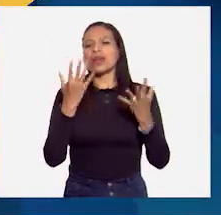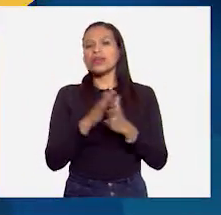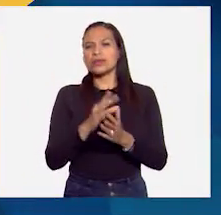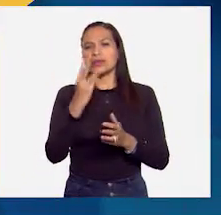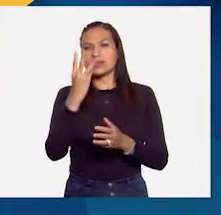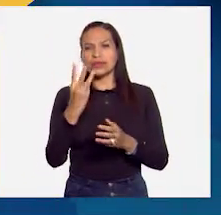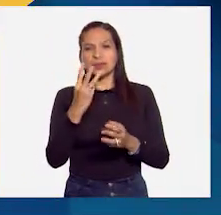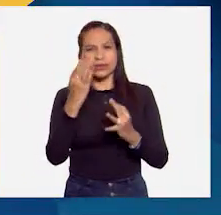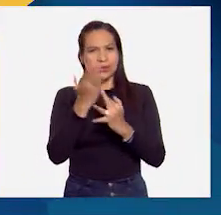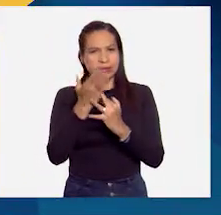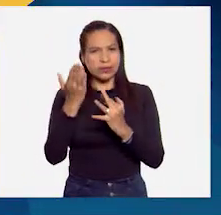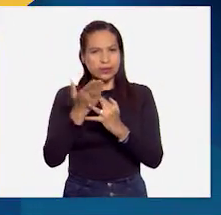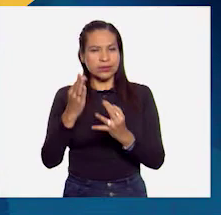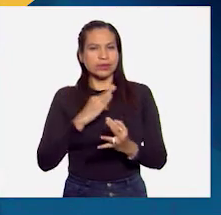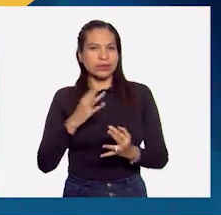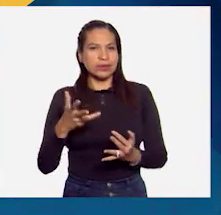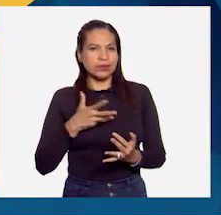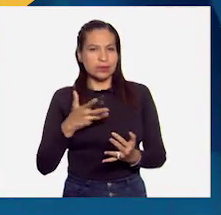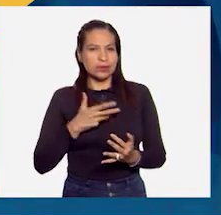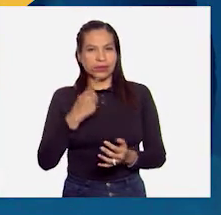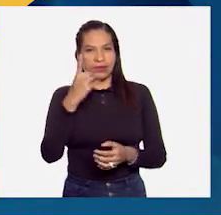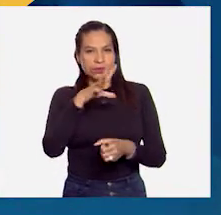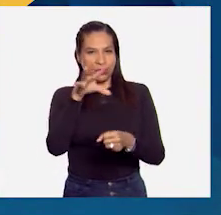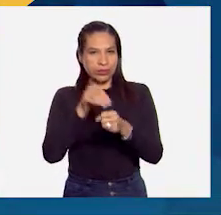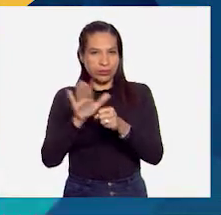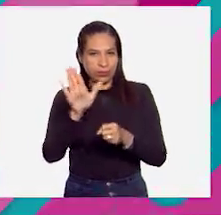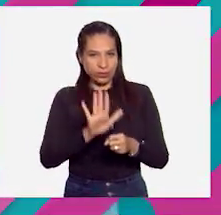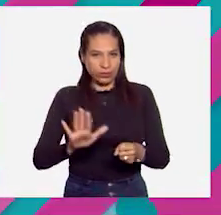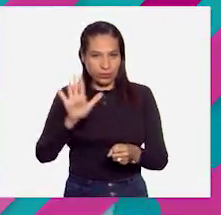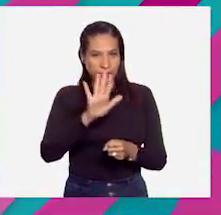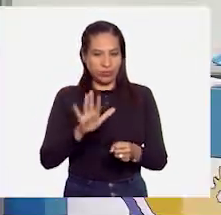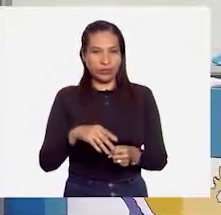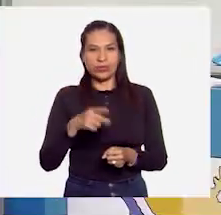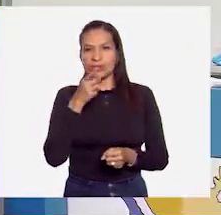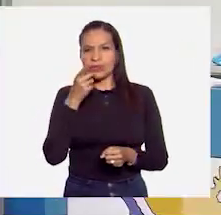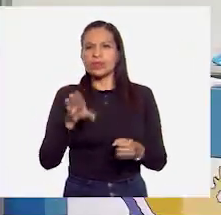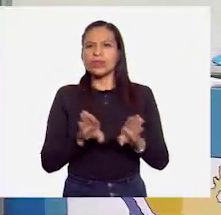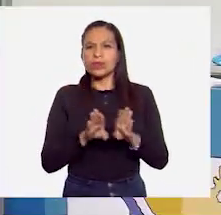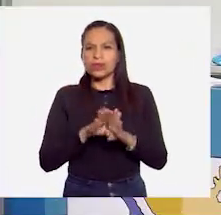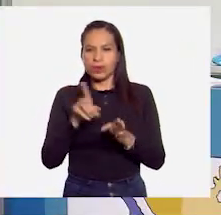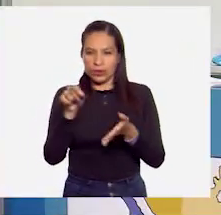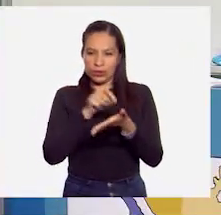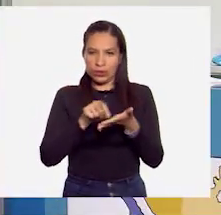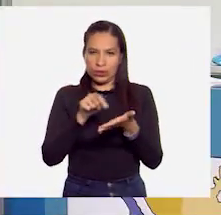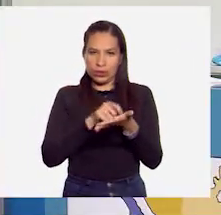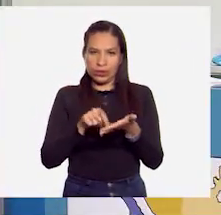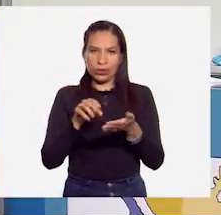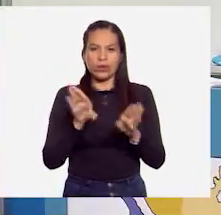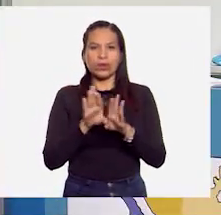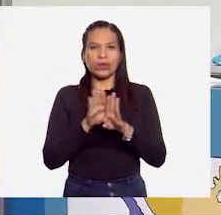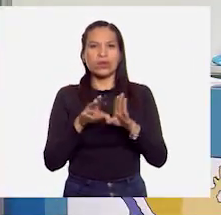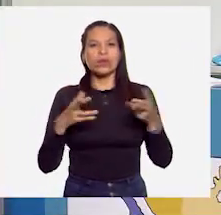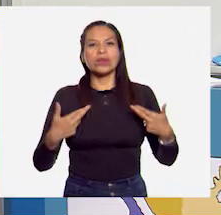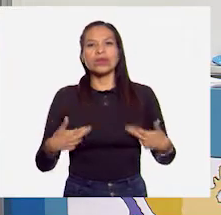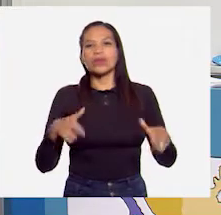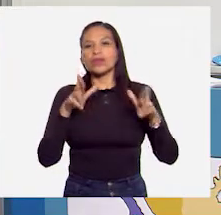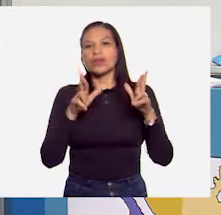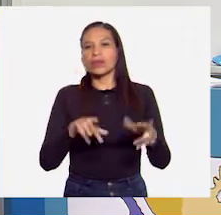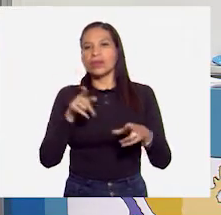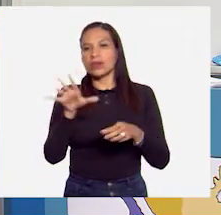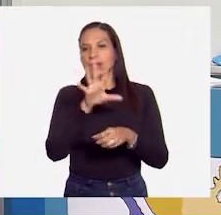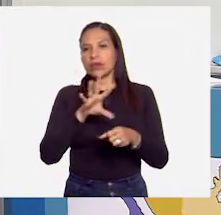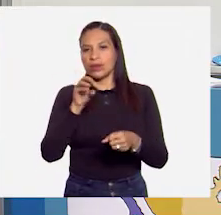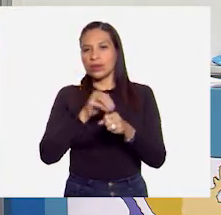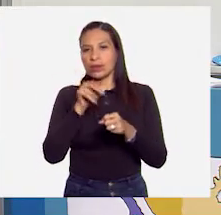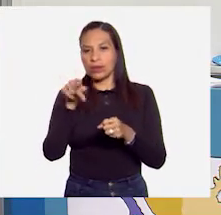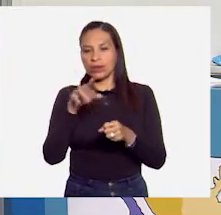tercios podemos obtener de un entero? Divídanlo y anoten cómo representan el